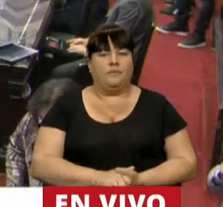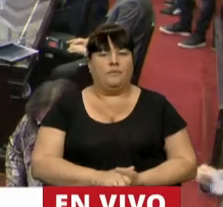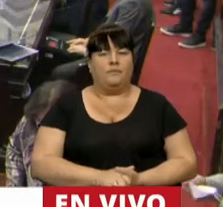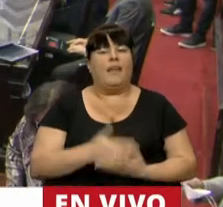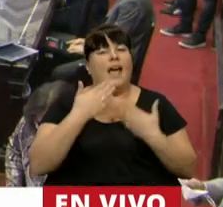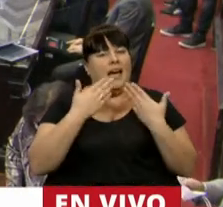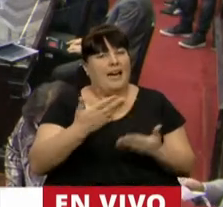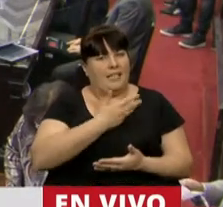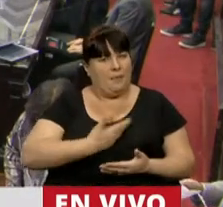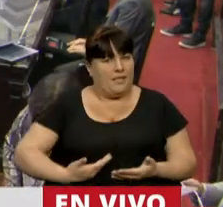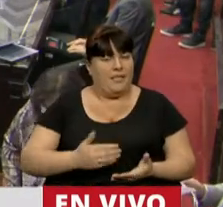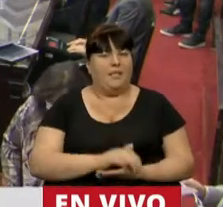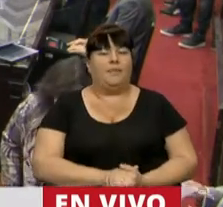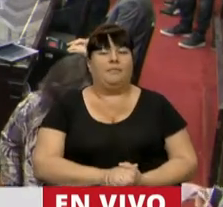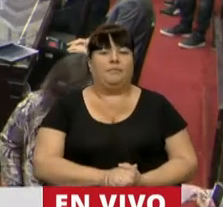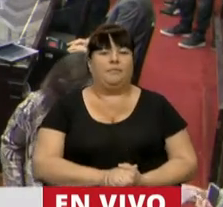Gracias, Presidente.